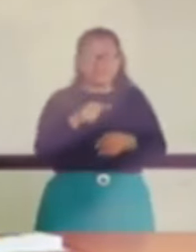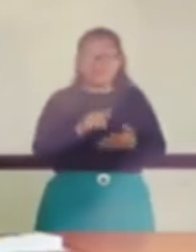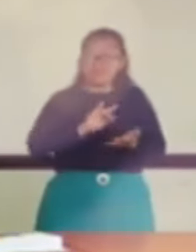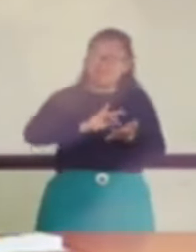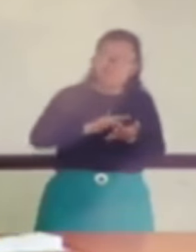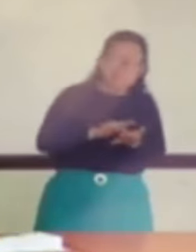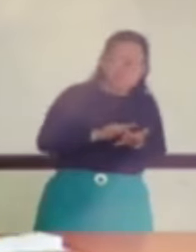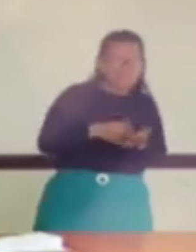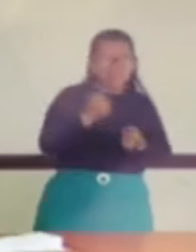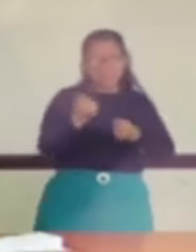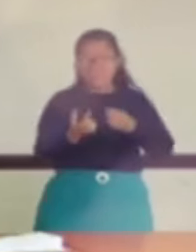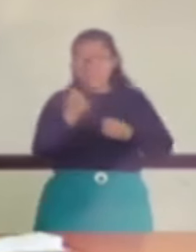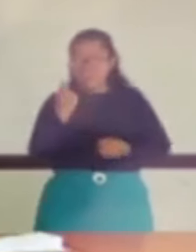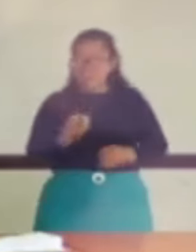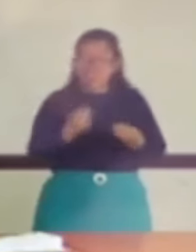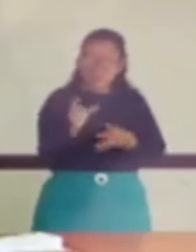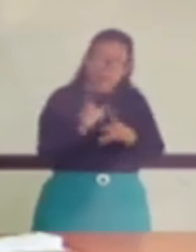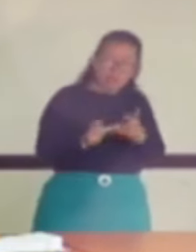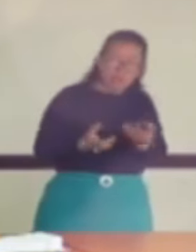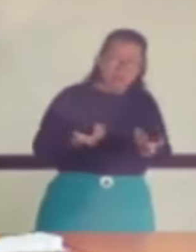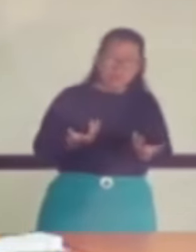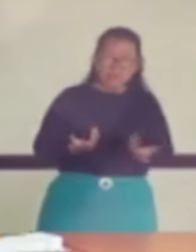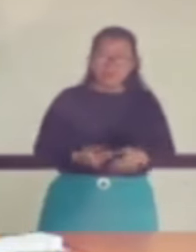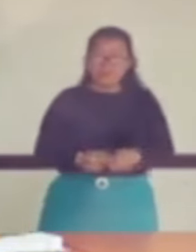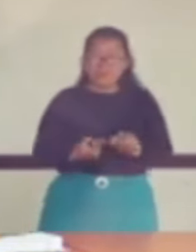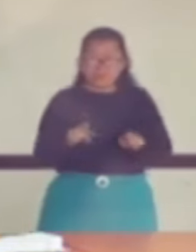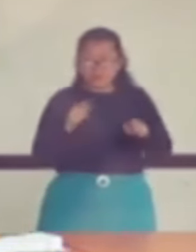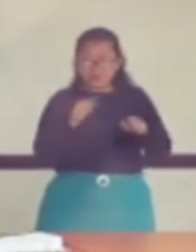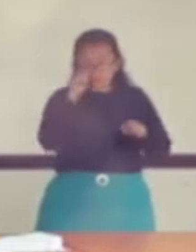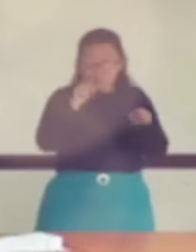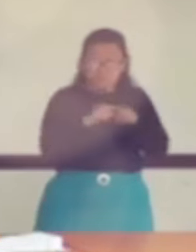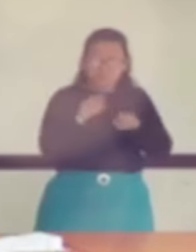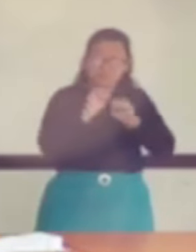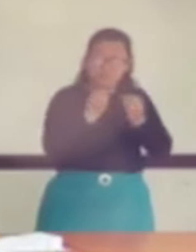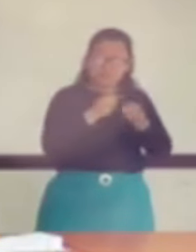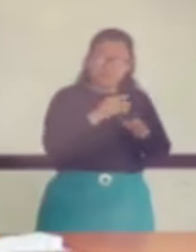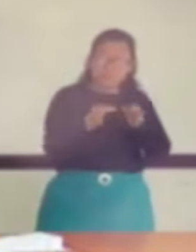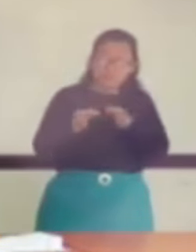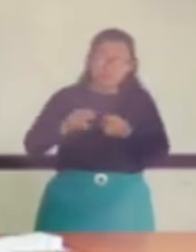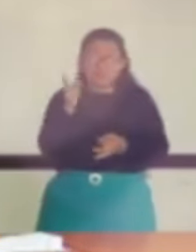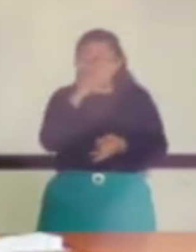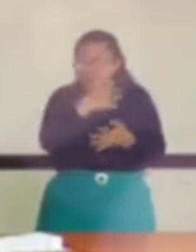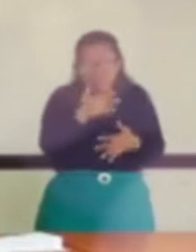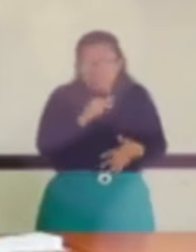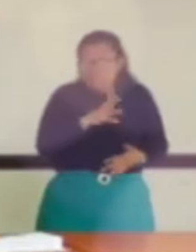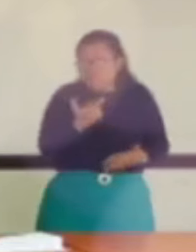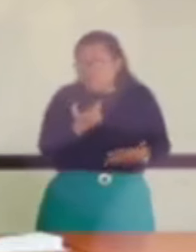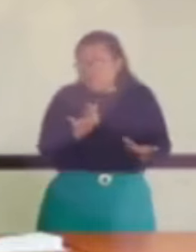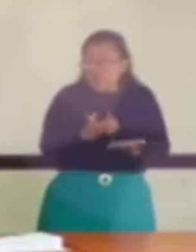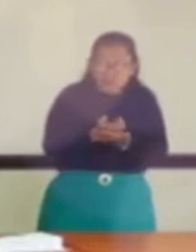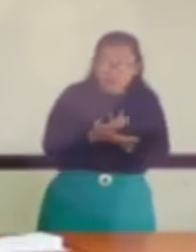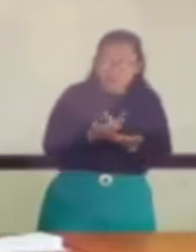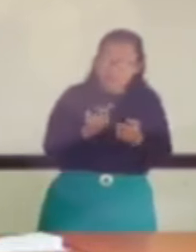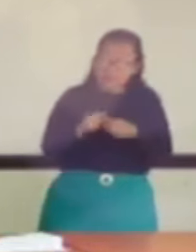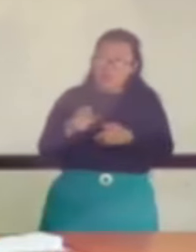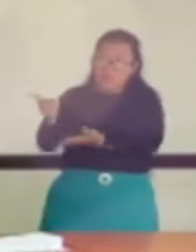también en equipos, ¿verdad? Y muchas veces señalan que no se tienen los fondos o los recursos, pero han existido donaciones.